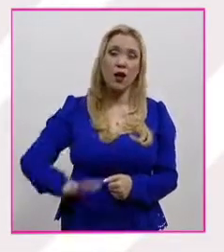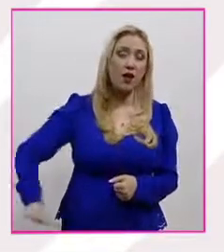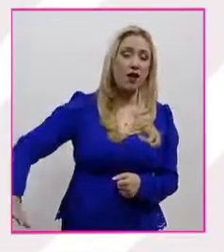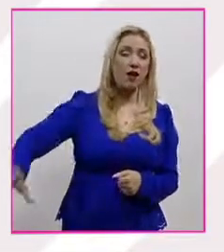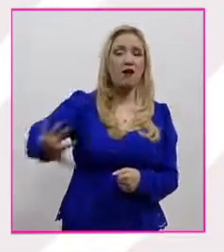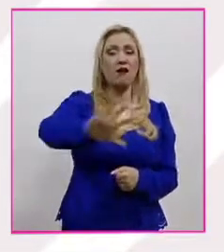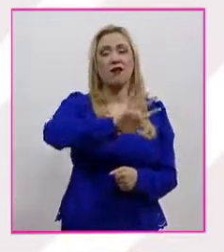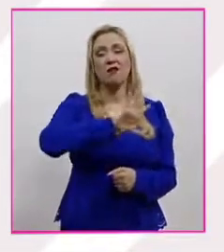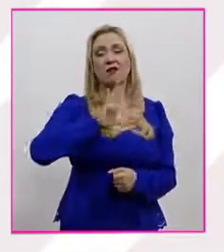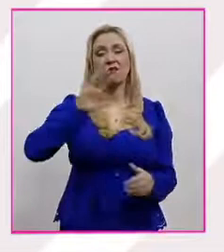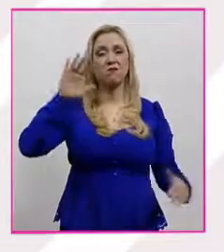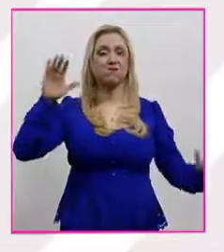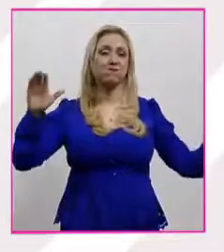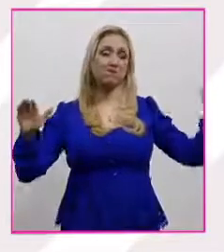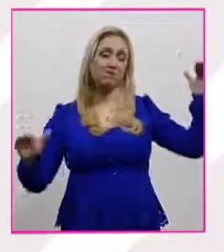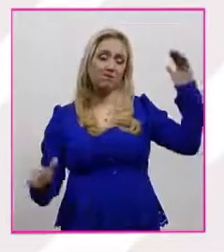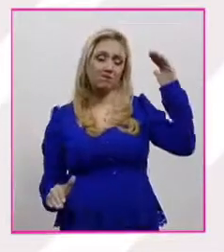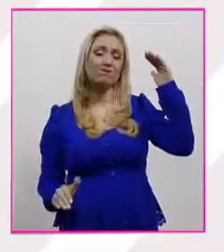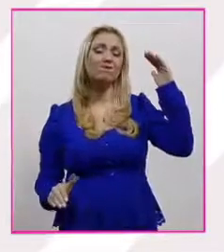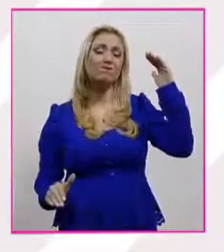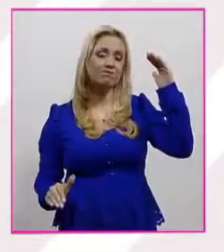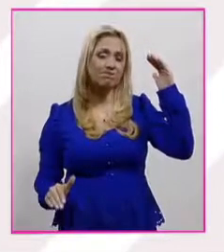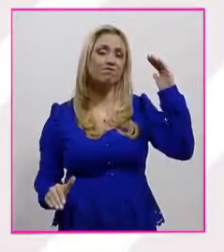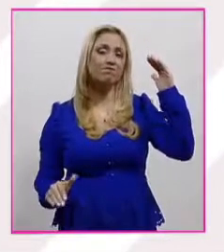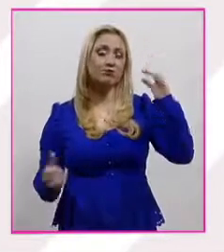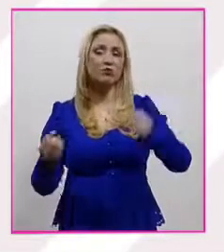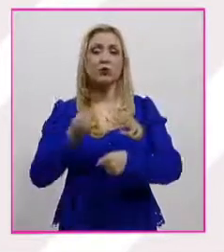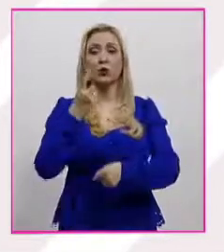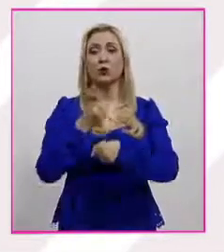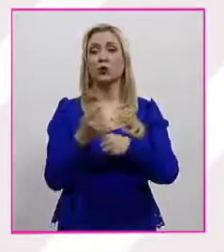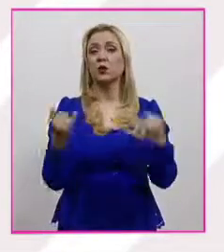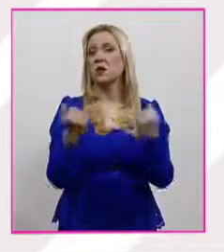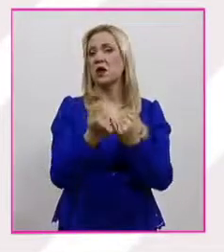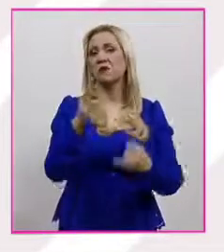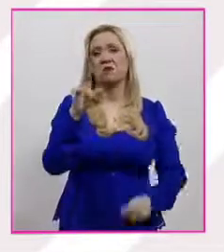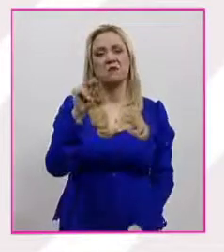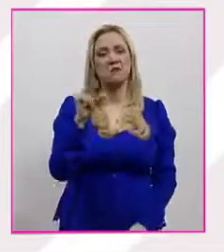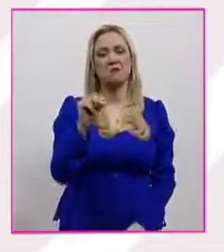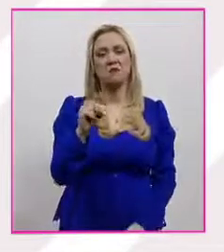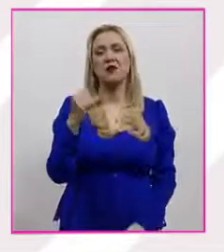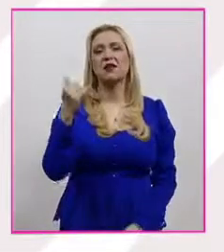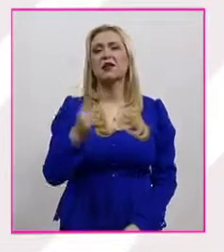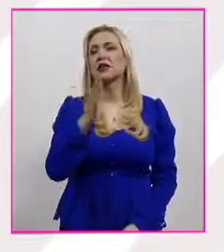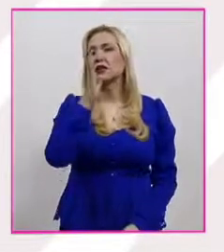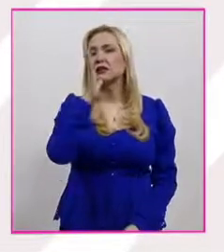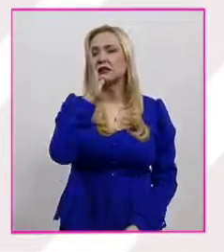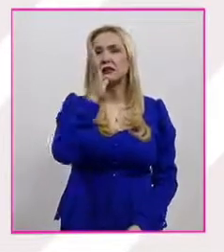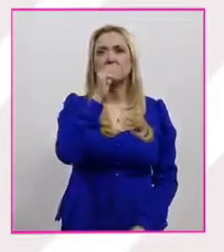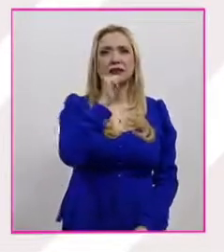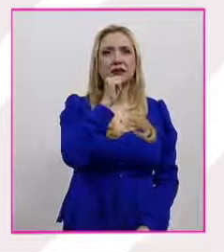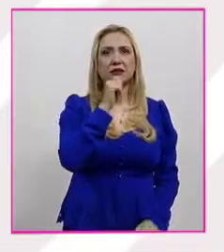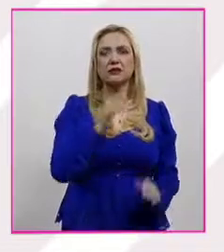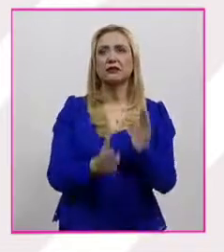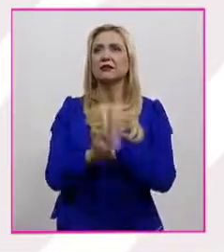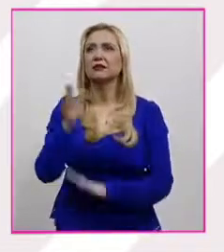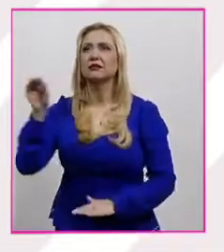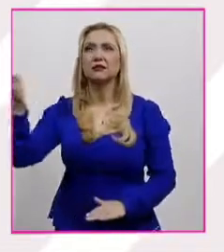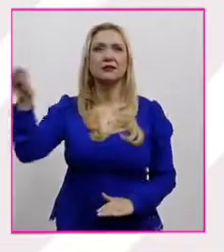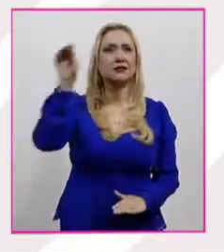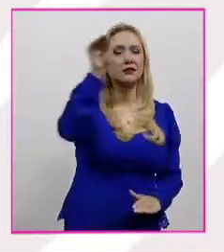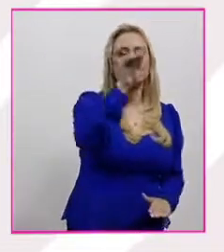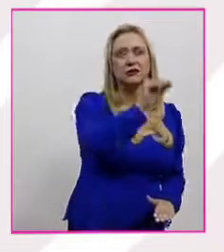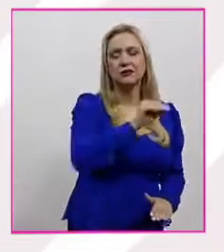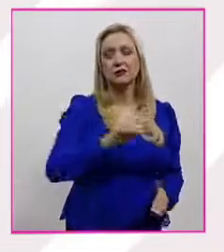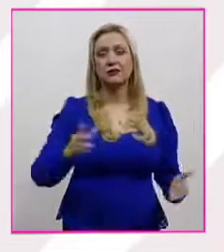desigual, ¿no? Mantiene una alta desigualdad de oportunidades y una muy baja capacidad de movilidad social. Y esta desigualdad